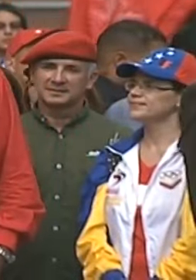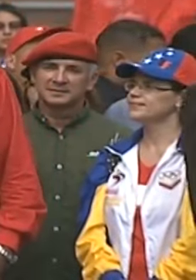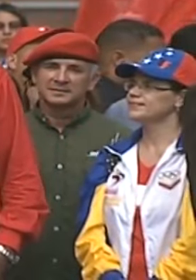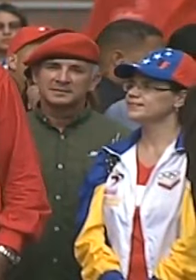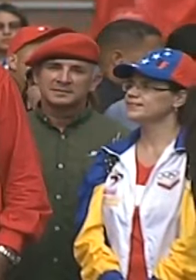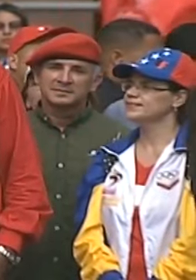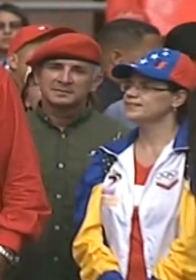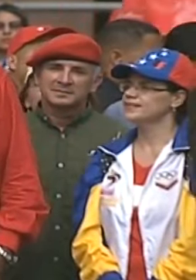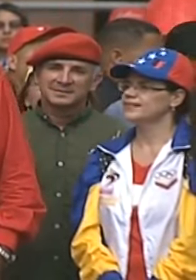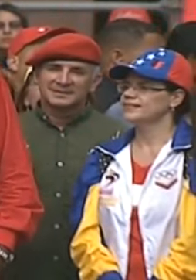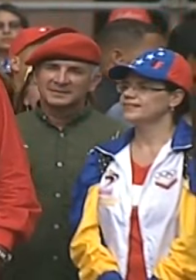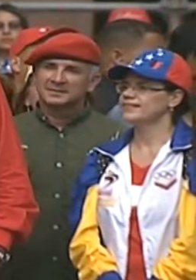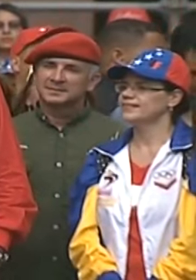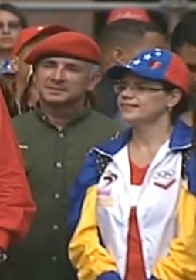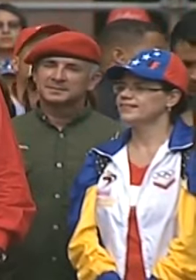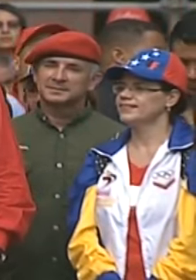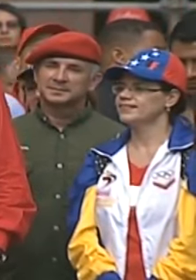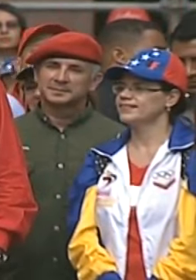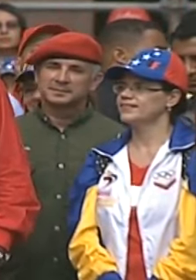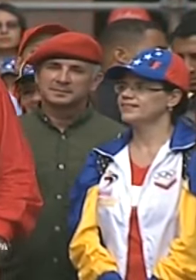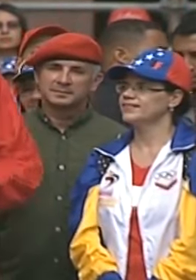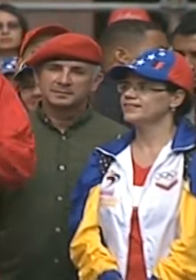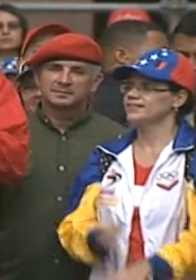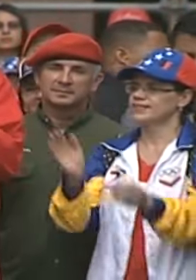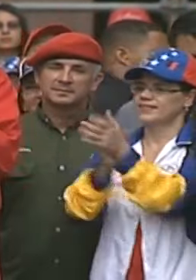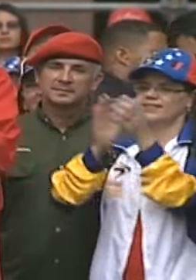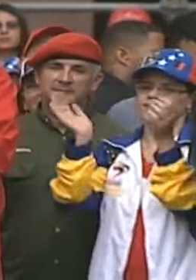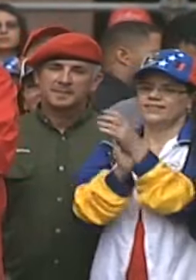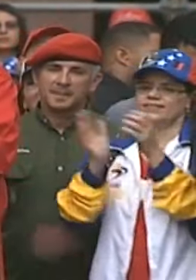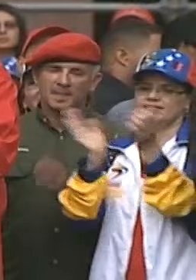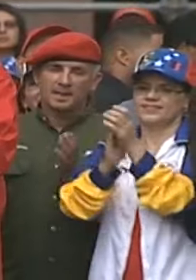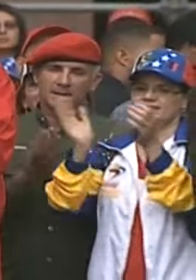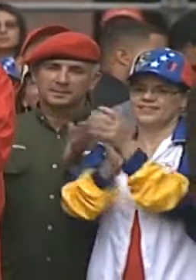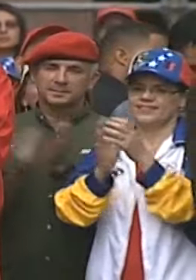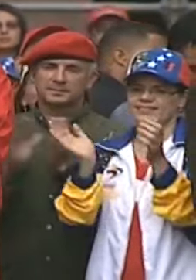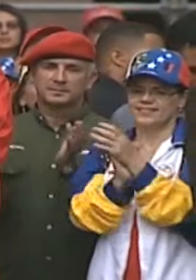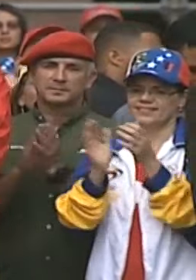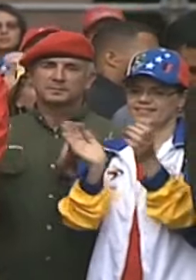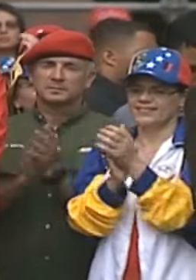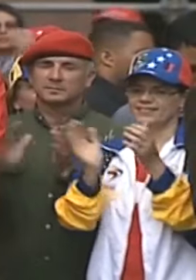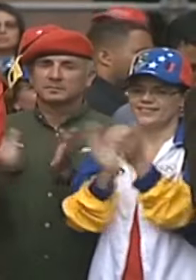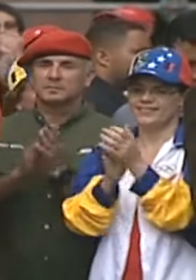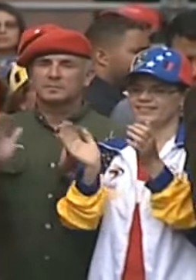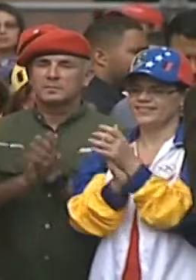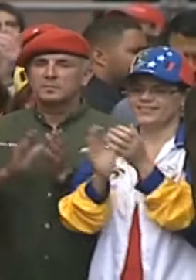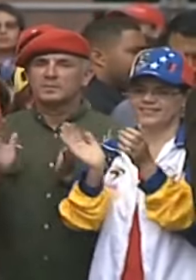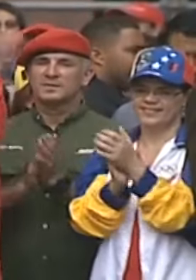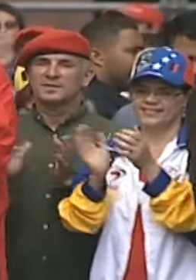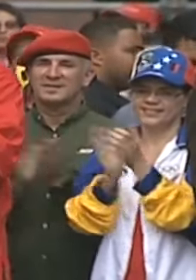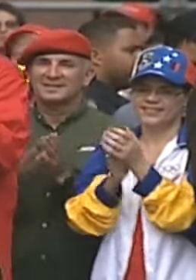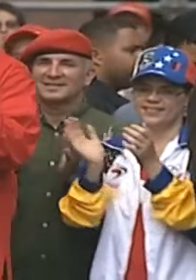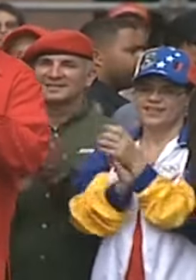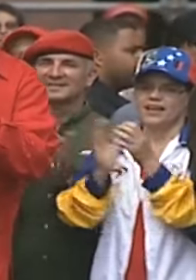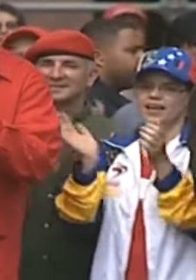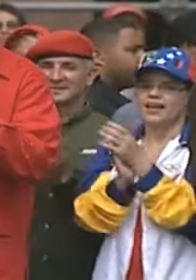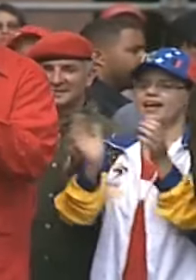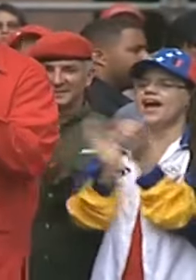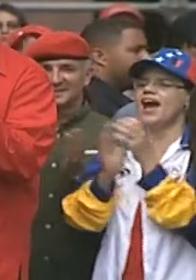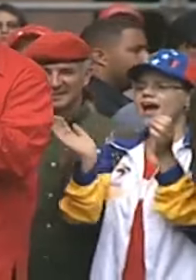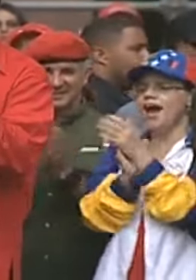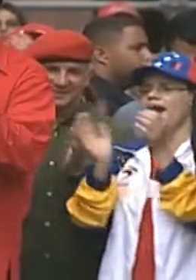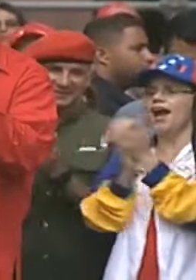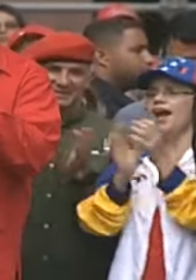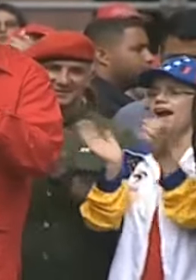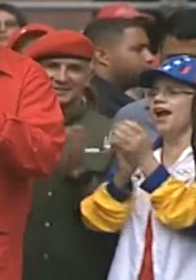Y no he cedido, ni cederé jamás. Y lo que tengo es planes para ir para